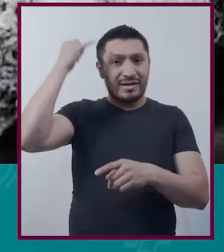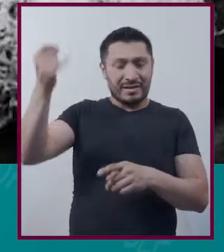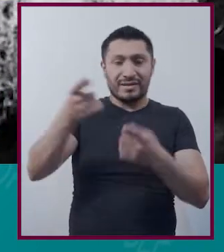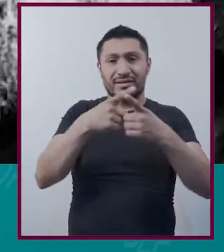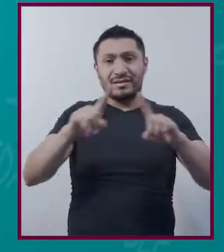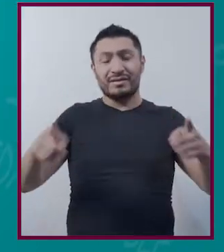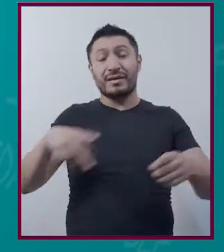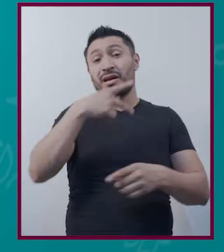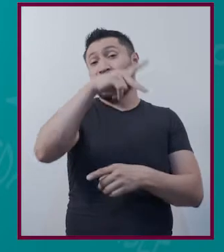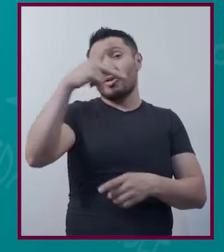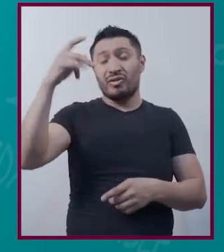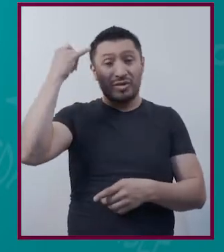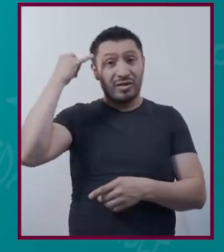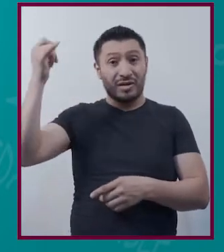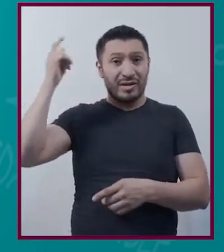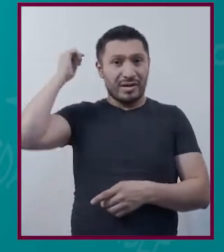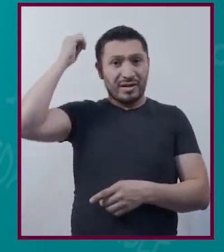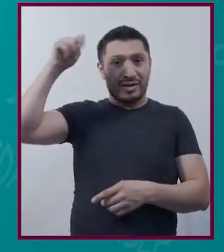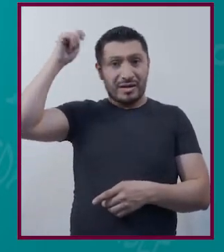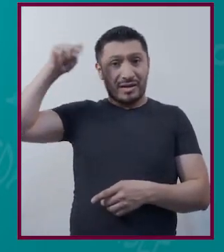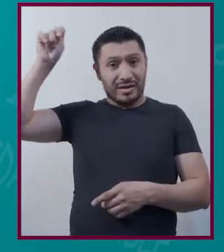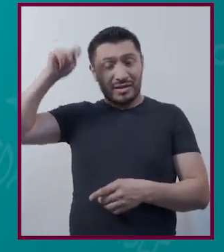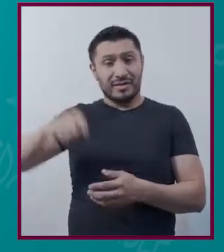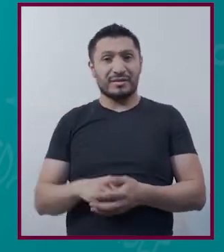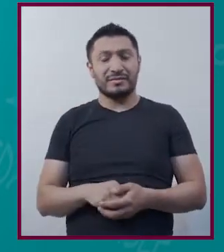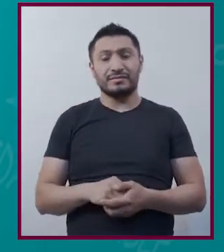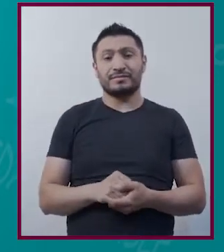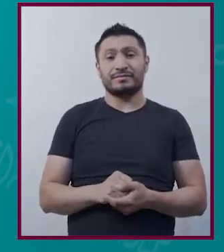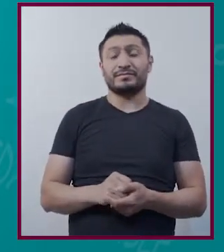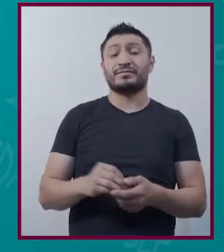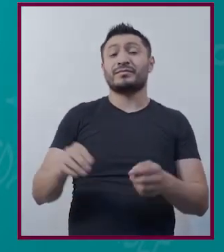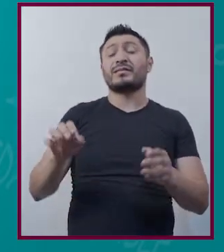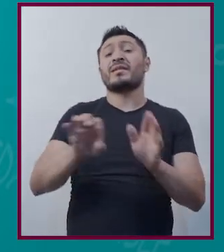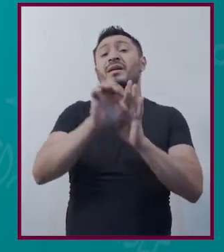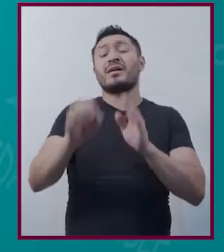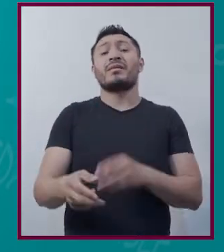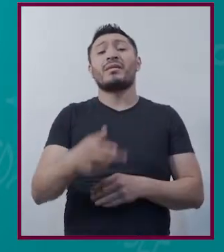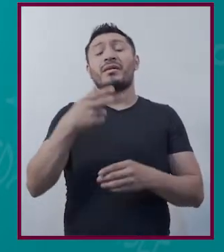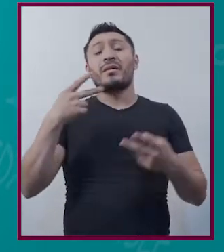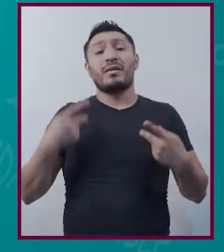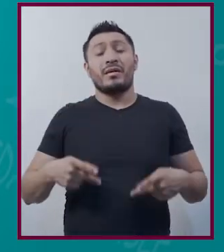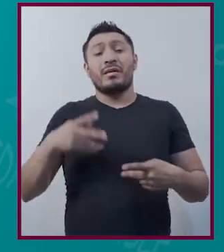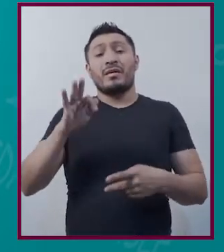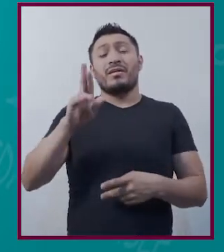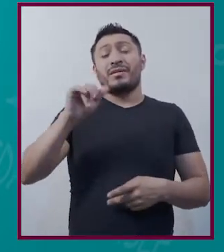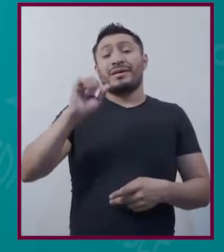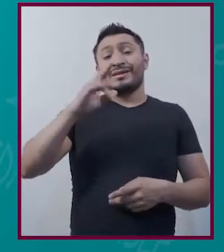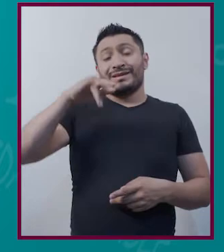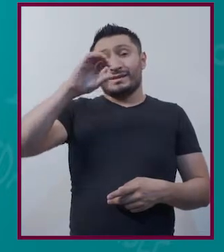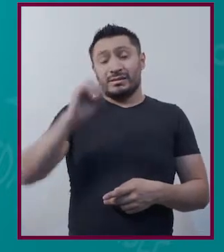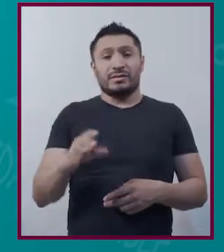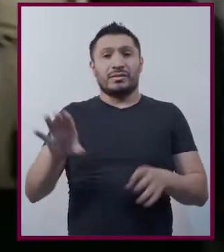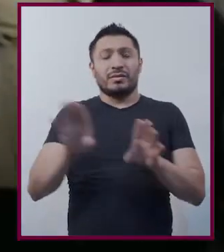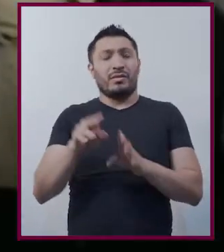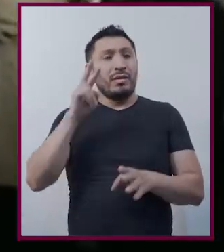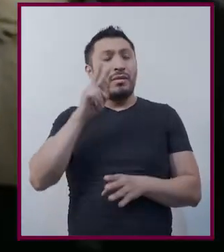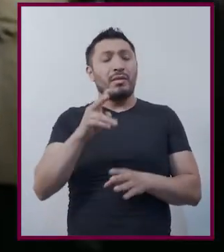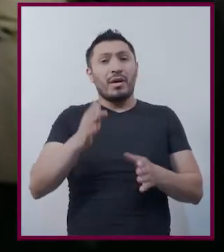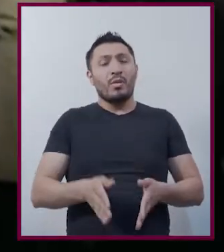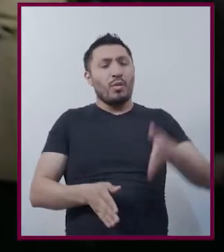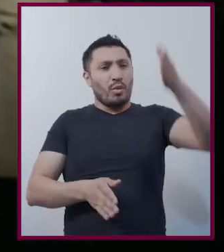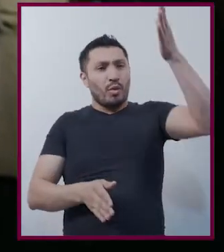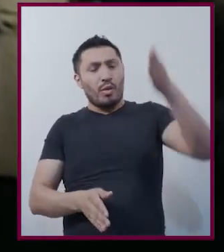propios postulados, entre ellos el politólogo Francis Fukuyama, quien, inspirado por la inminente caída del muro de Berlín,